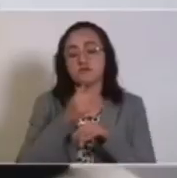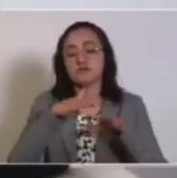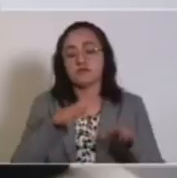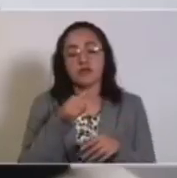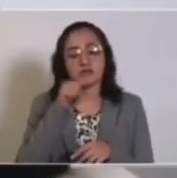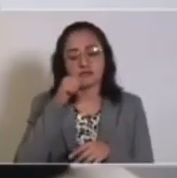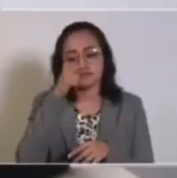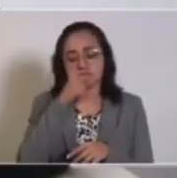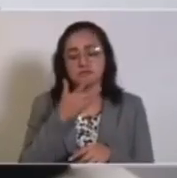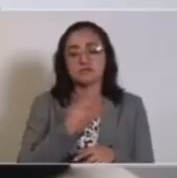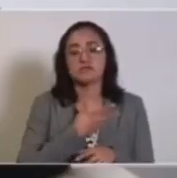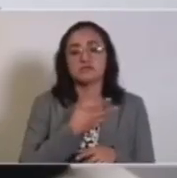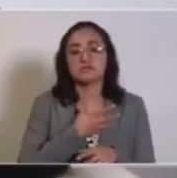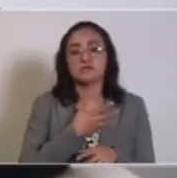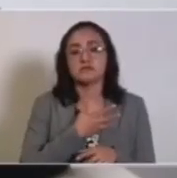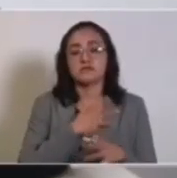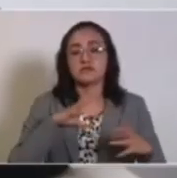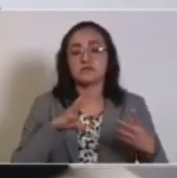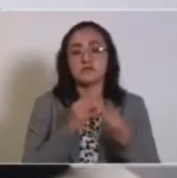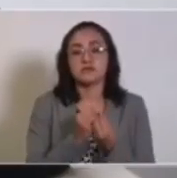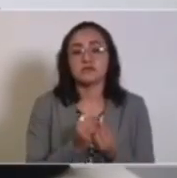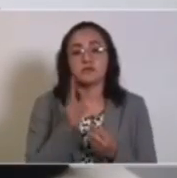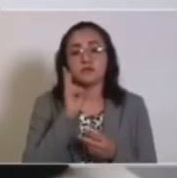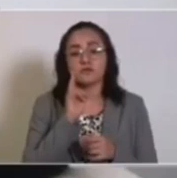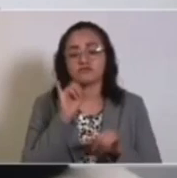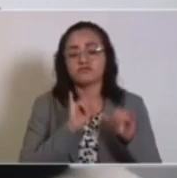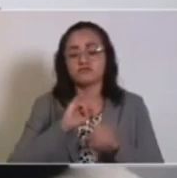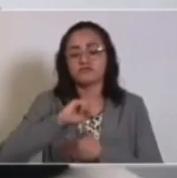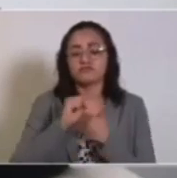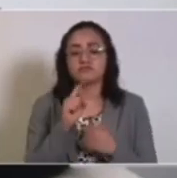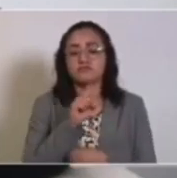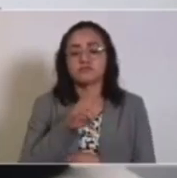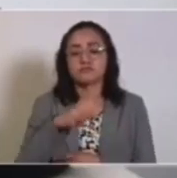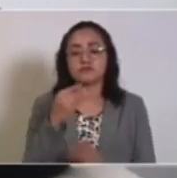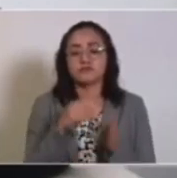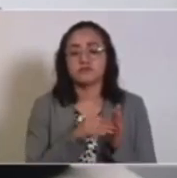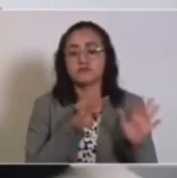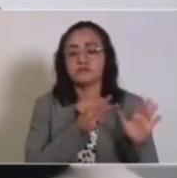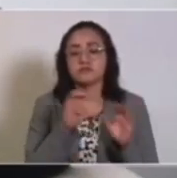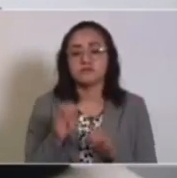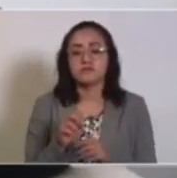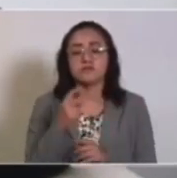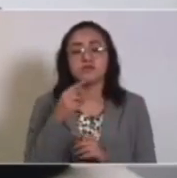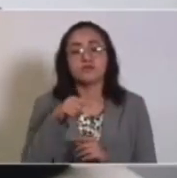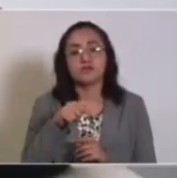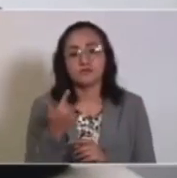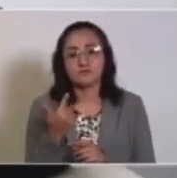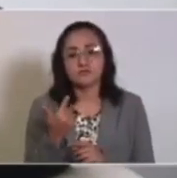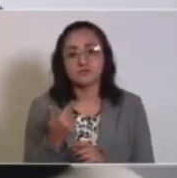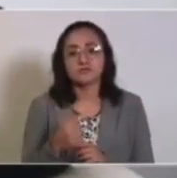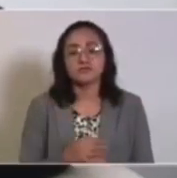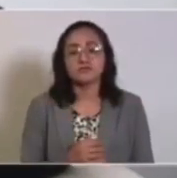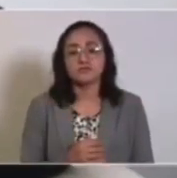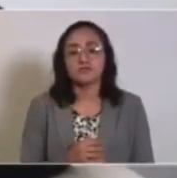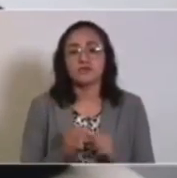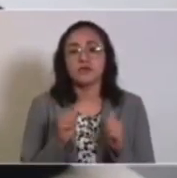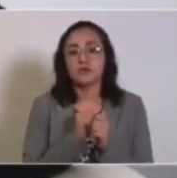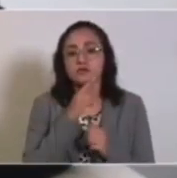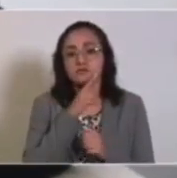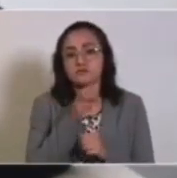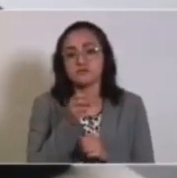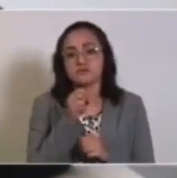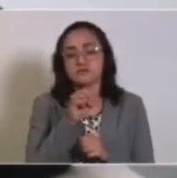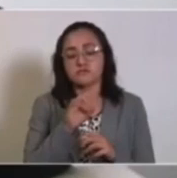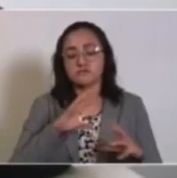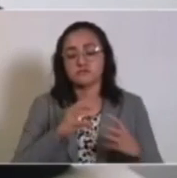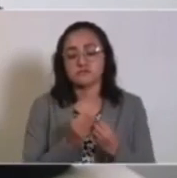la noche tenemos un total de muestras procesadas de 114 mil 912 con resultados positivos